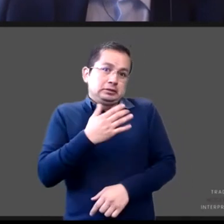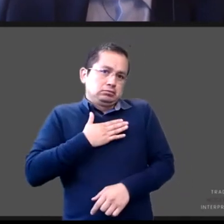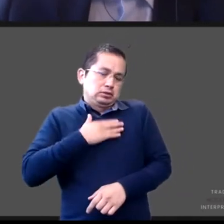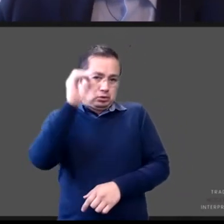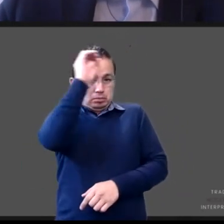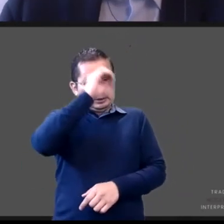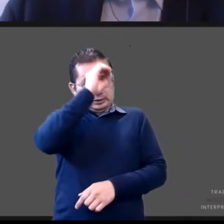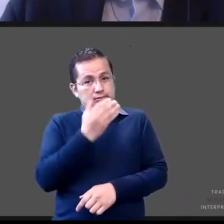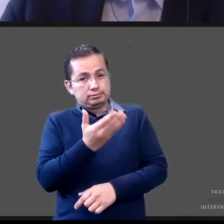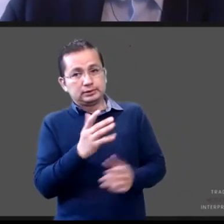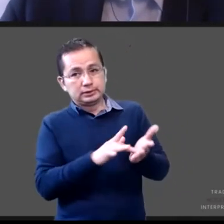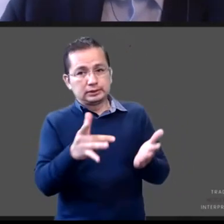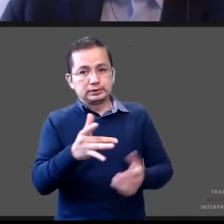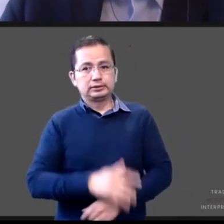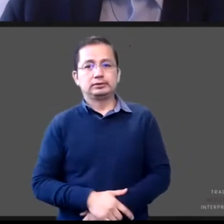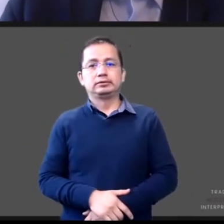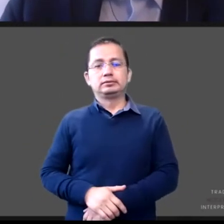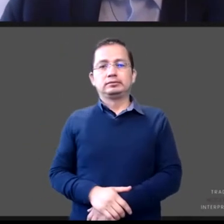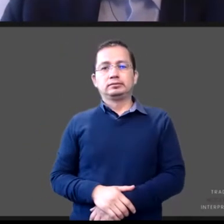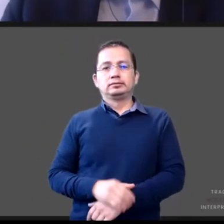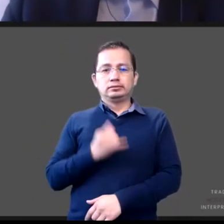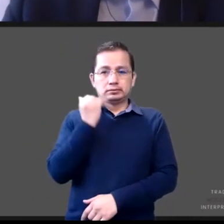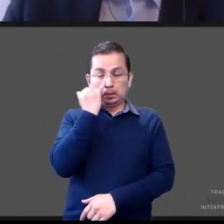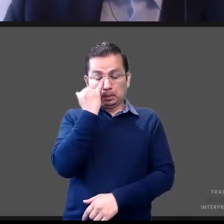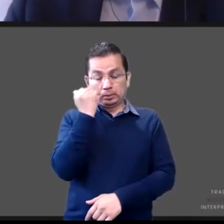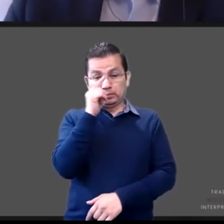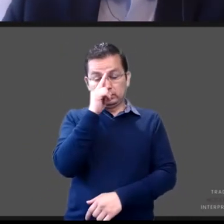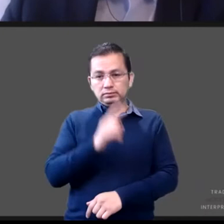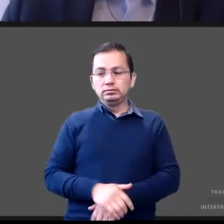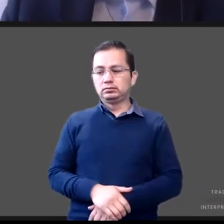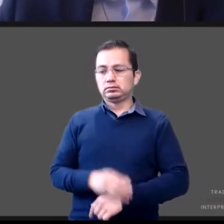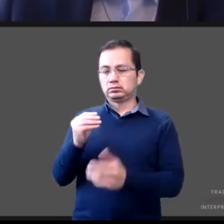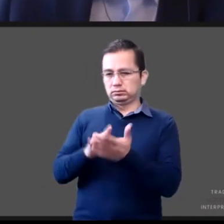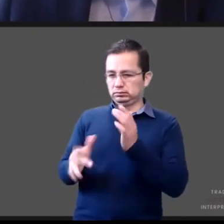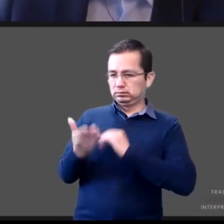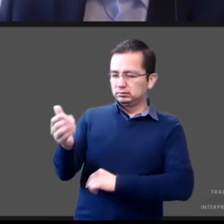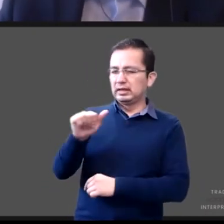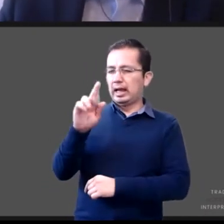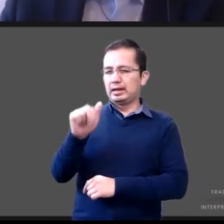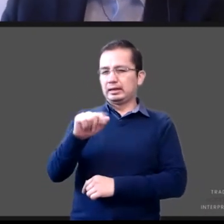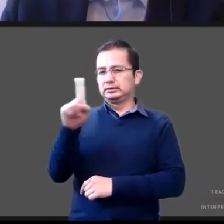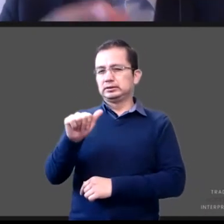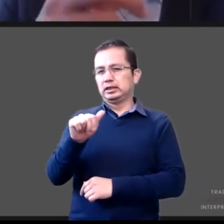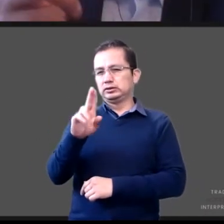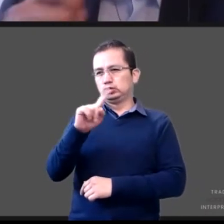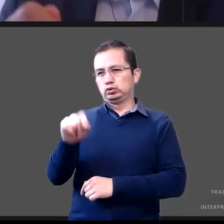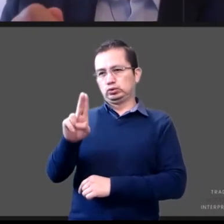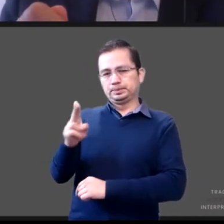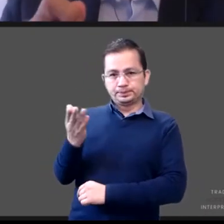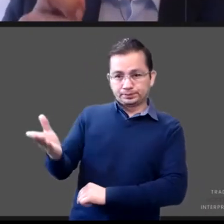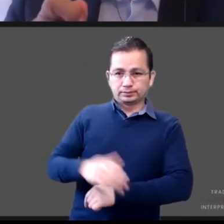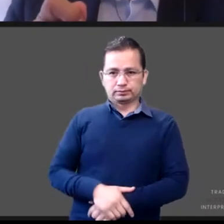Muchas gracias, Aranzazú. Te doy la palabra, Luis. Tuviste un